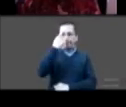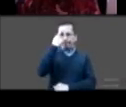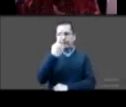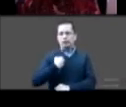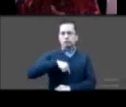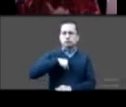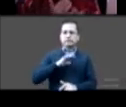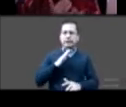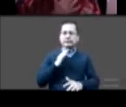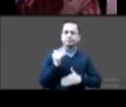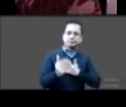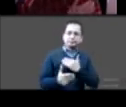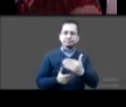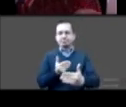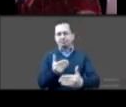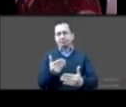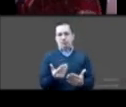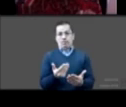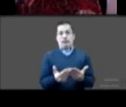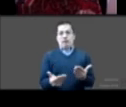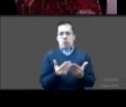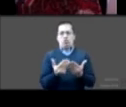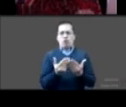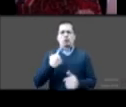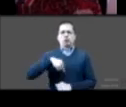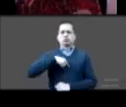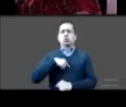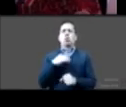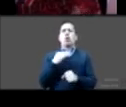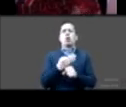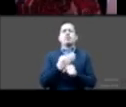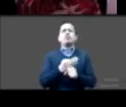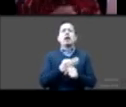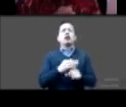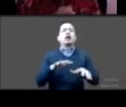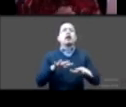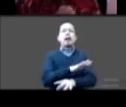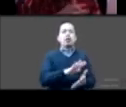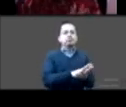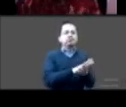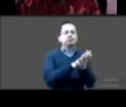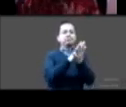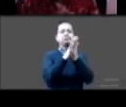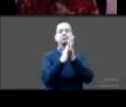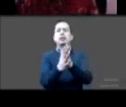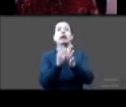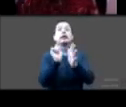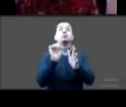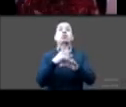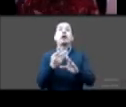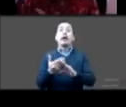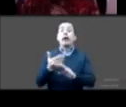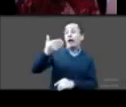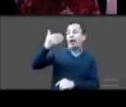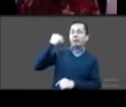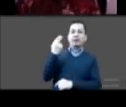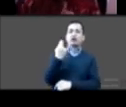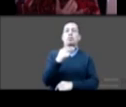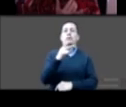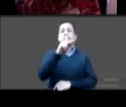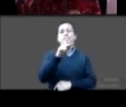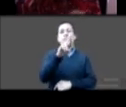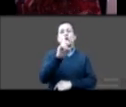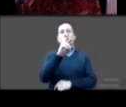transición que recién hace 6 meses empezó, de procuraduría a fiscalía. La siguiente, por